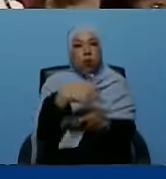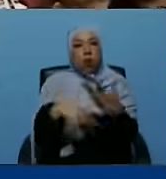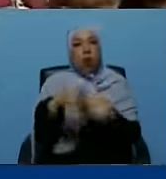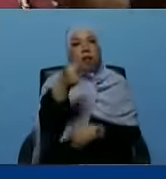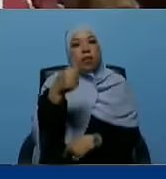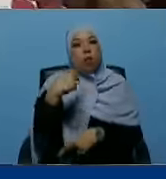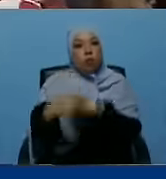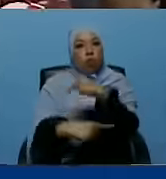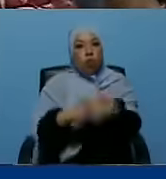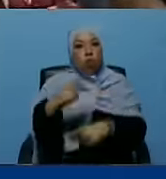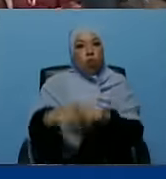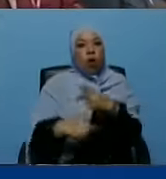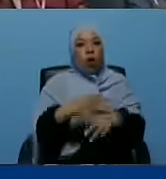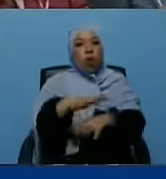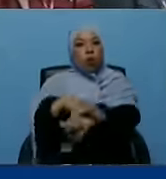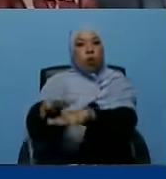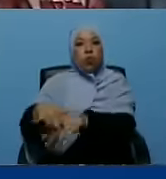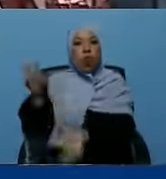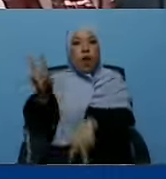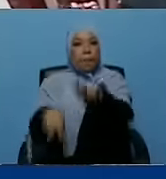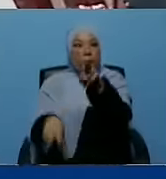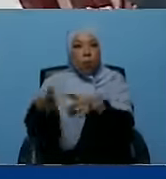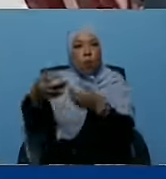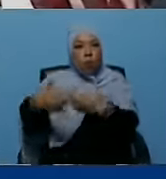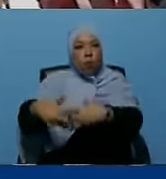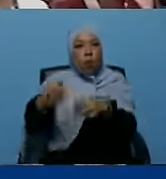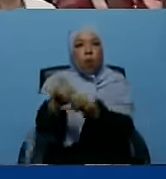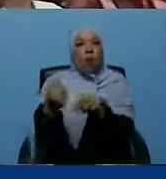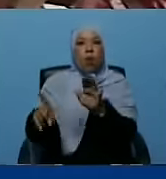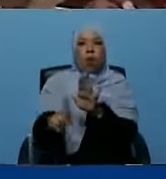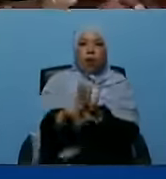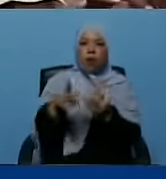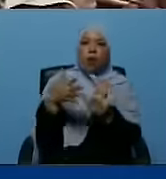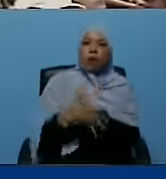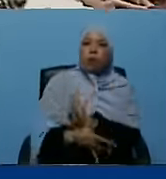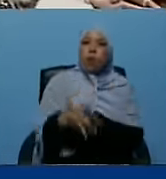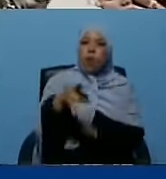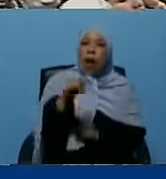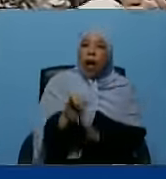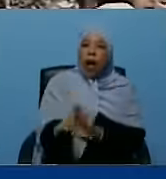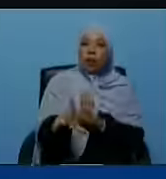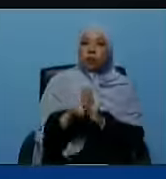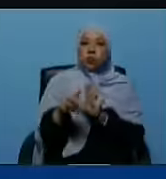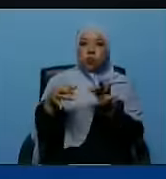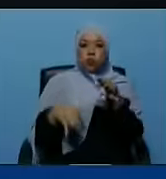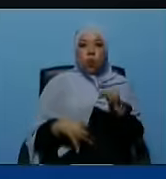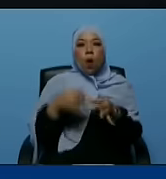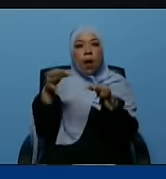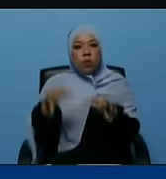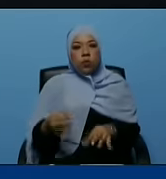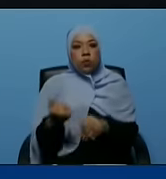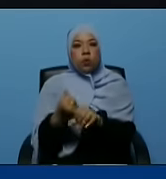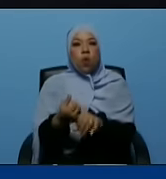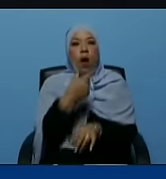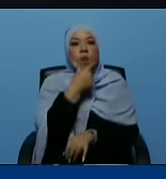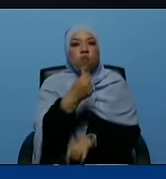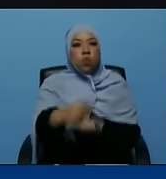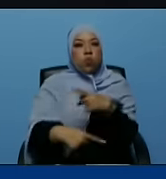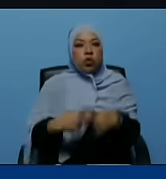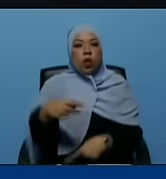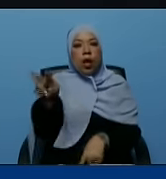económicos productivos con vocación exportadora. Y en esa ley está contemplada un capítulo para facilitar también